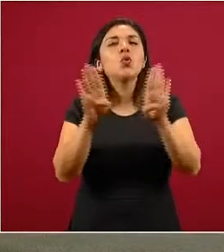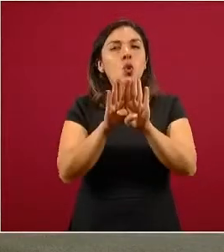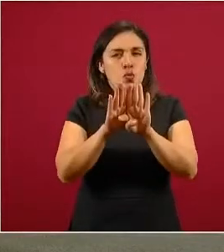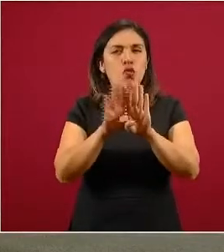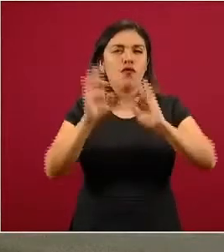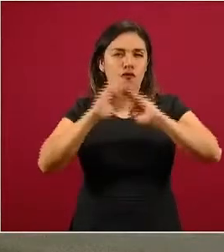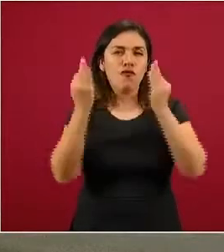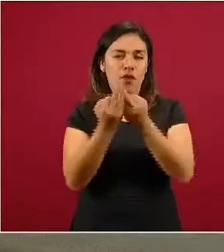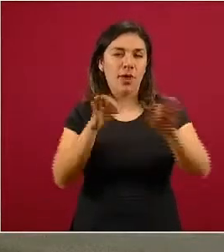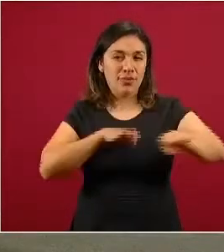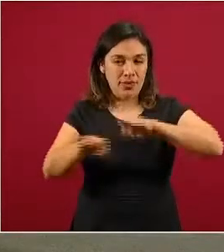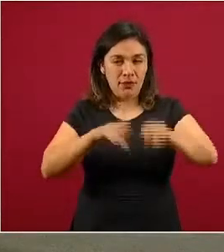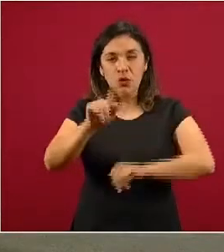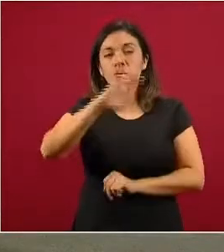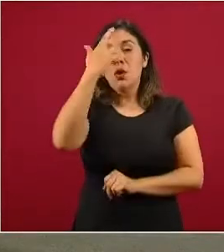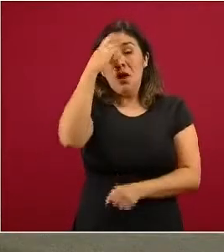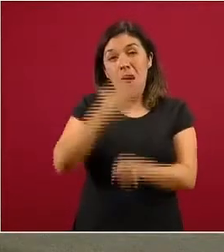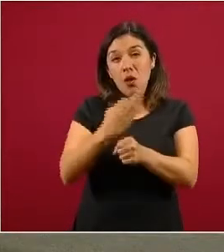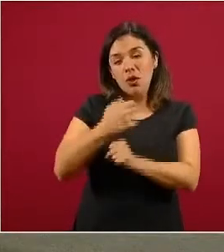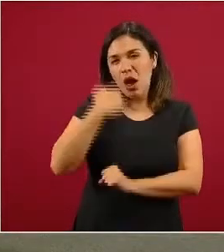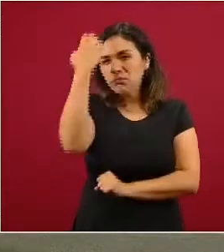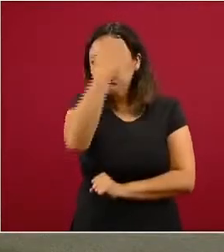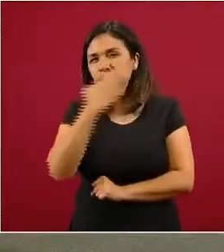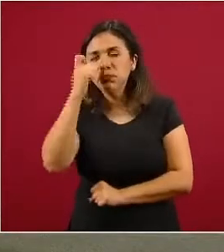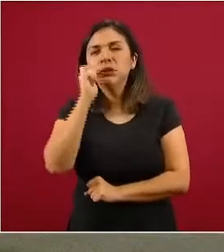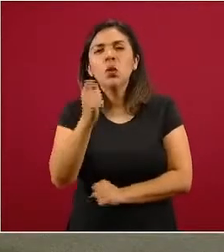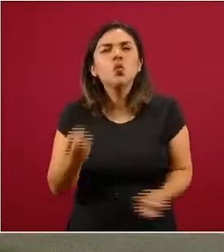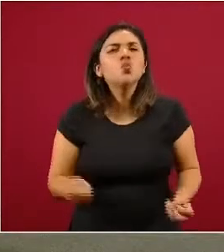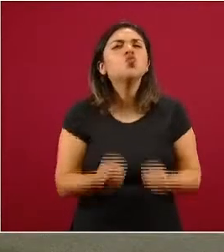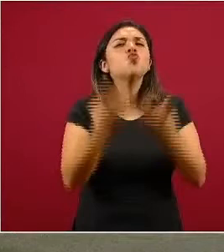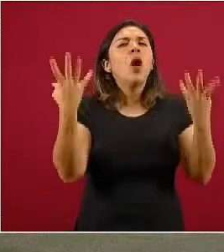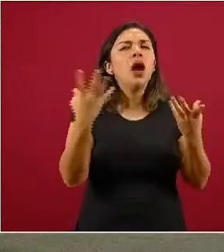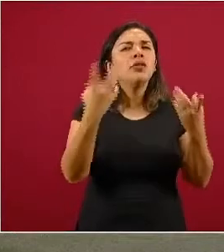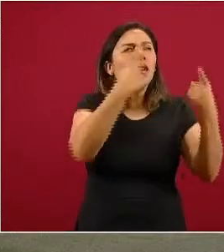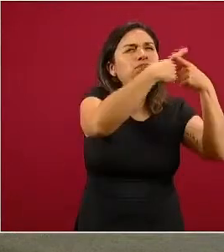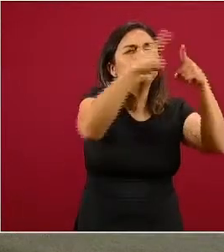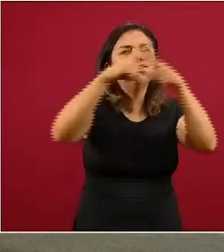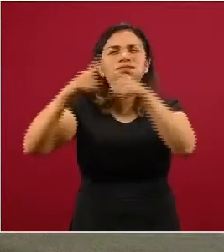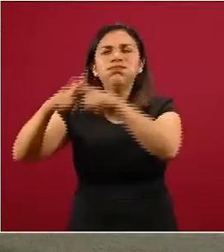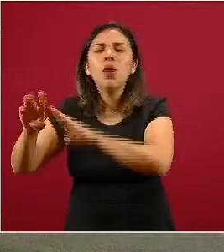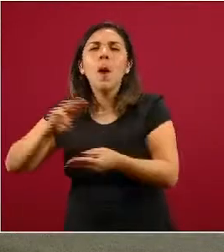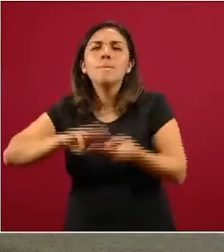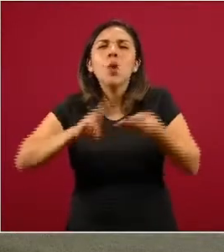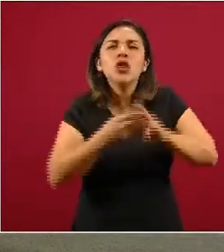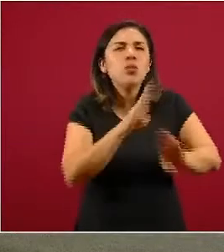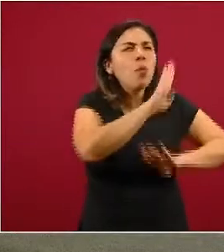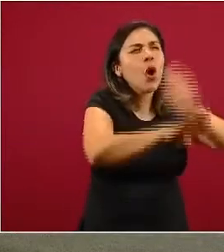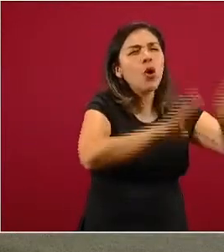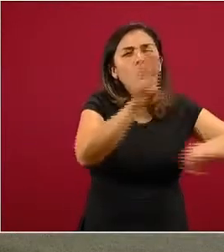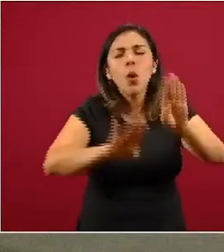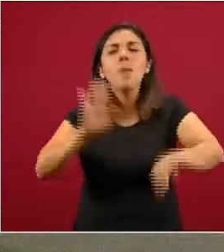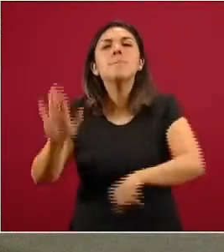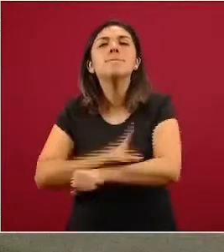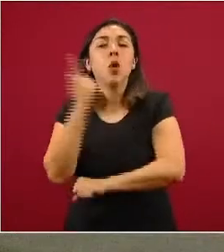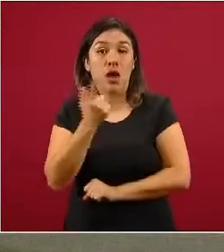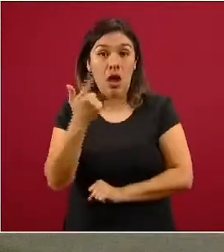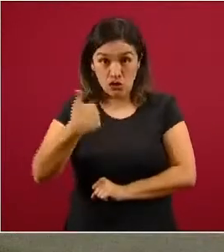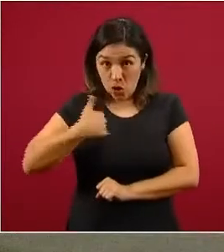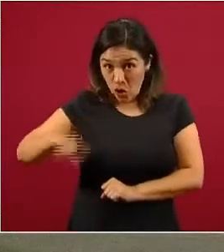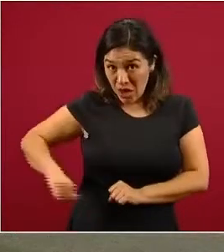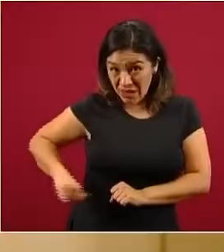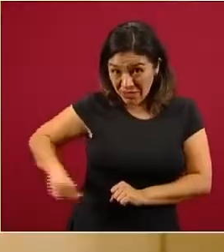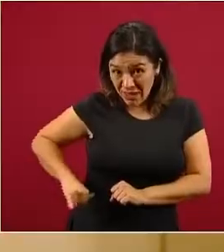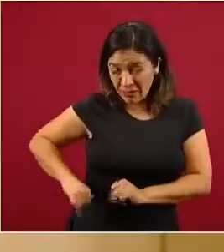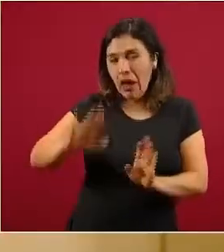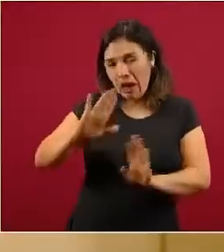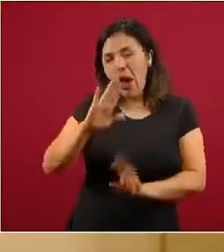de muerte es un proceso muy complejo, largo, que implica la codificación, verificación de cada una de las causas